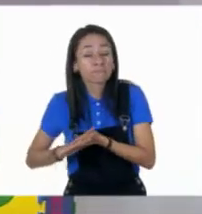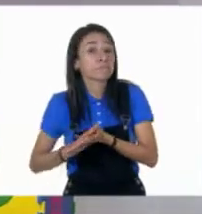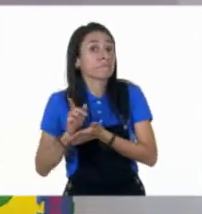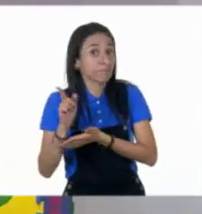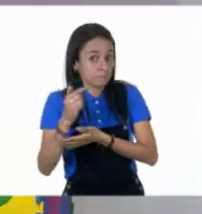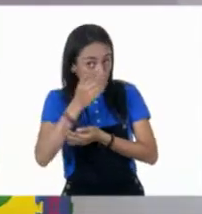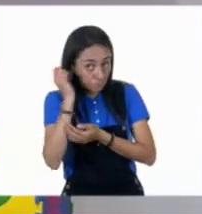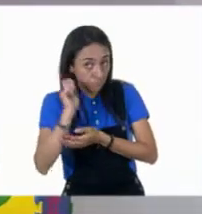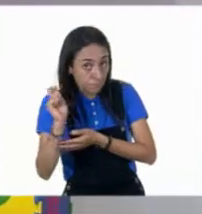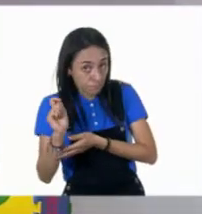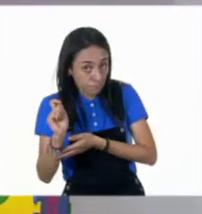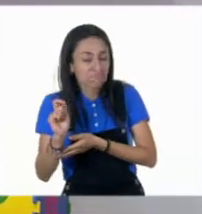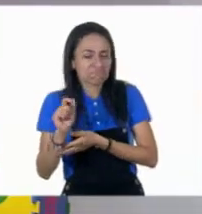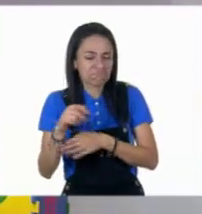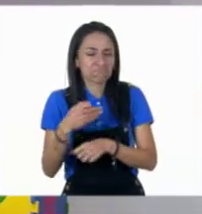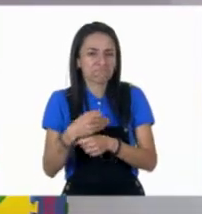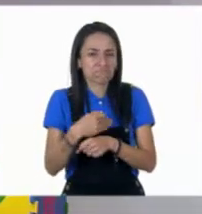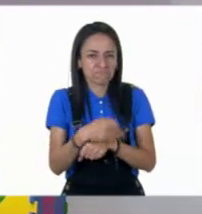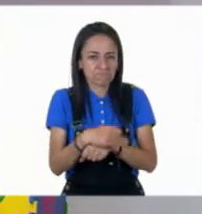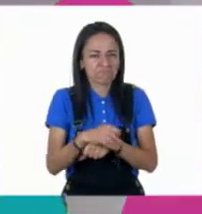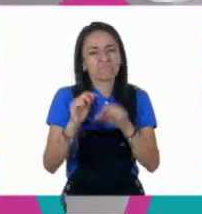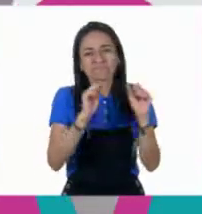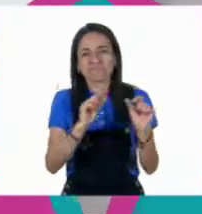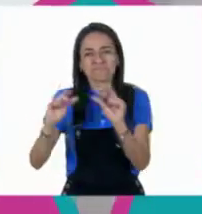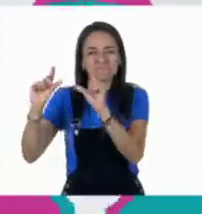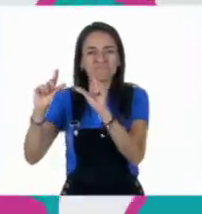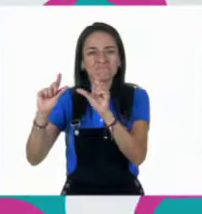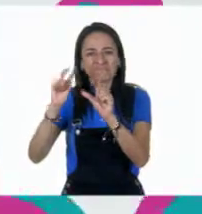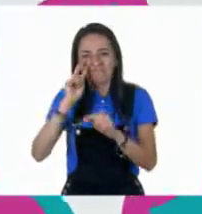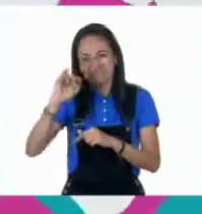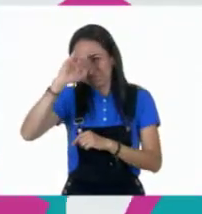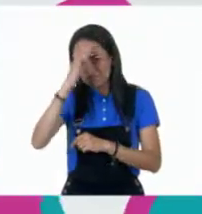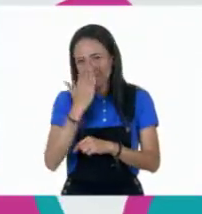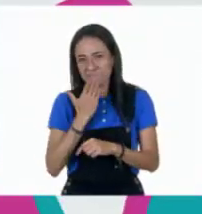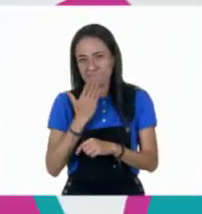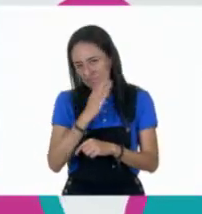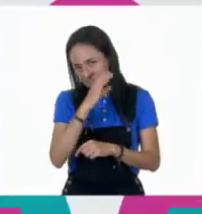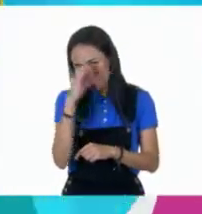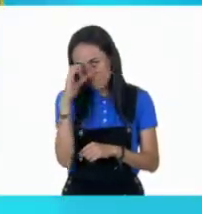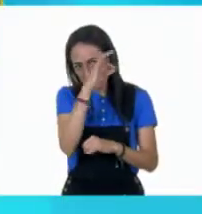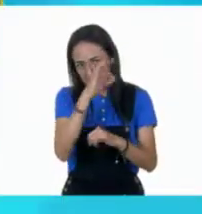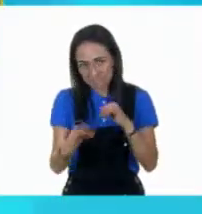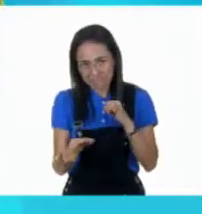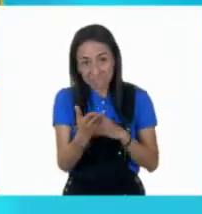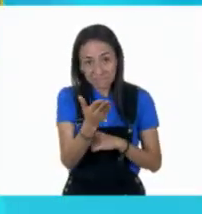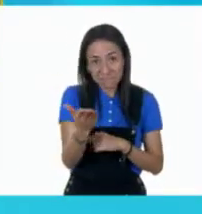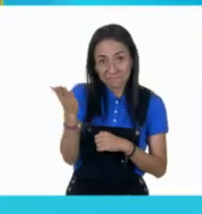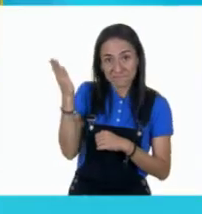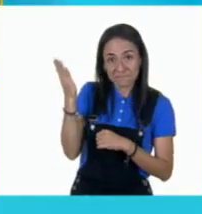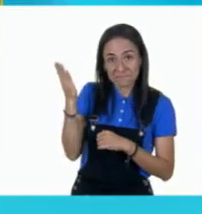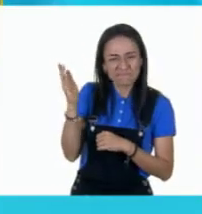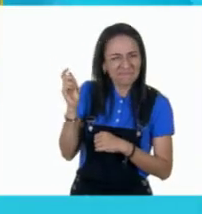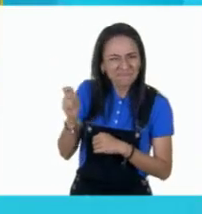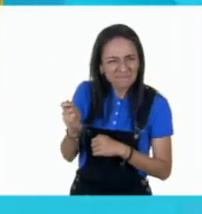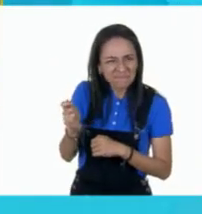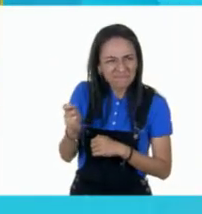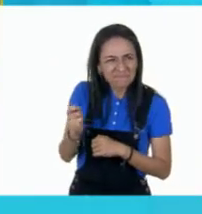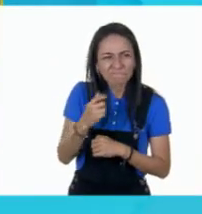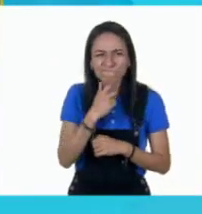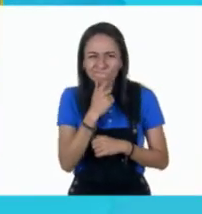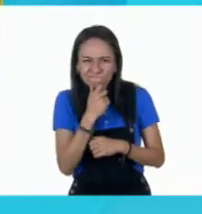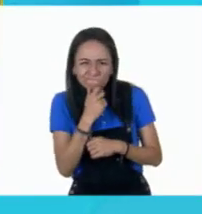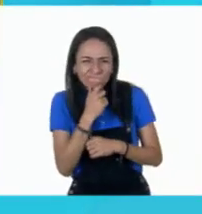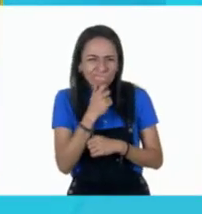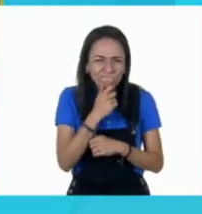de anotar, ¿qué les parece si vemos la última imagen? Atentos. Vean muy bien lo que está ocurriendo. ¿Qué están haciendo las